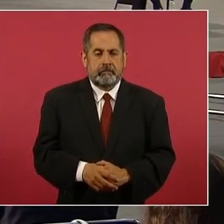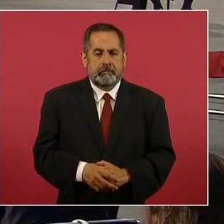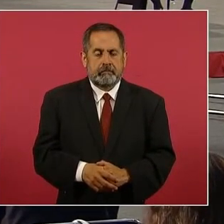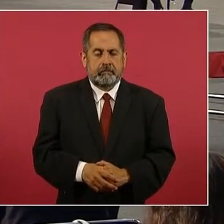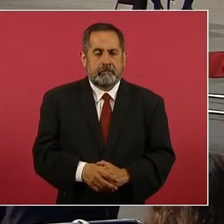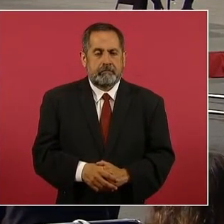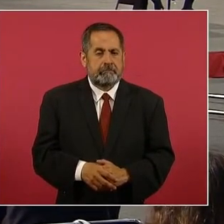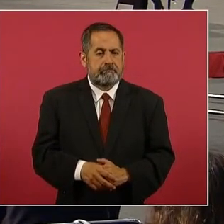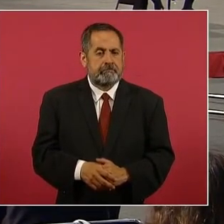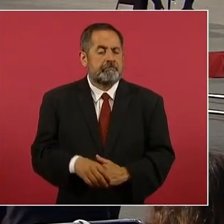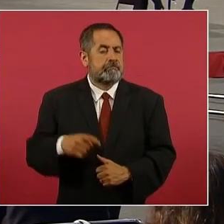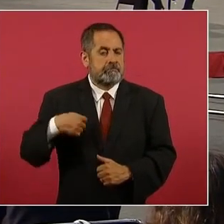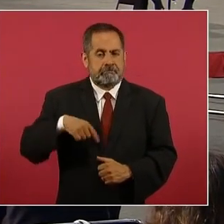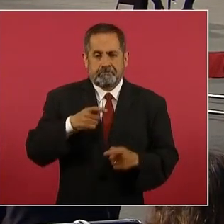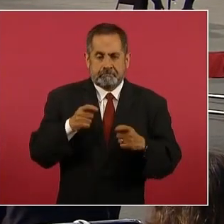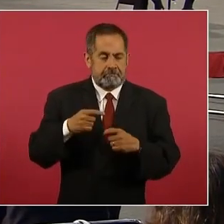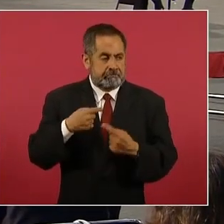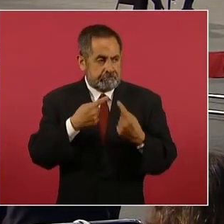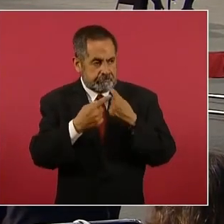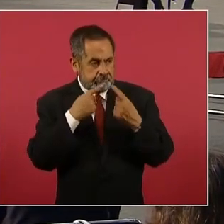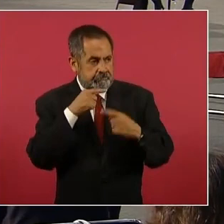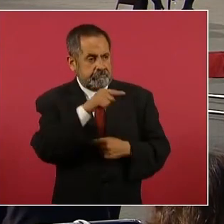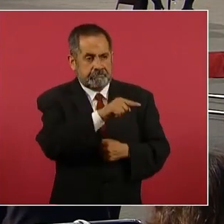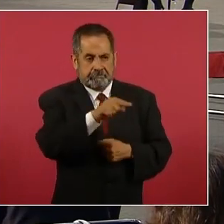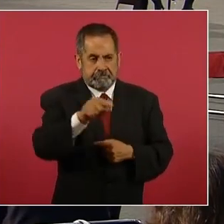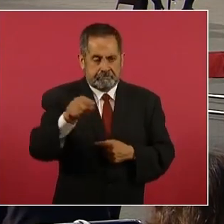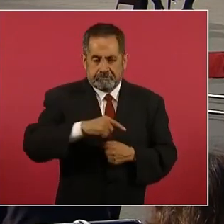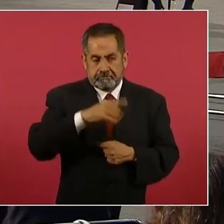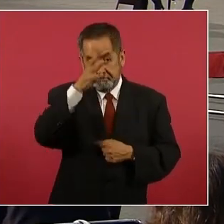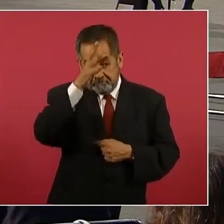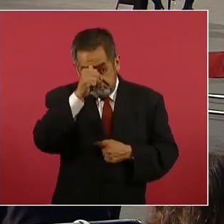Y hemos logrado acuerdos